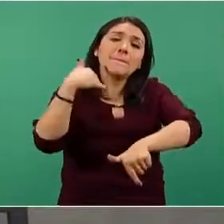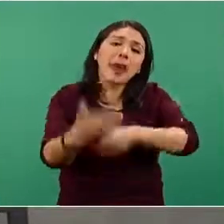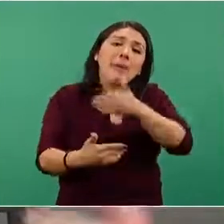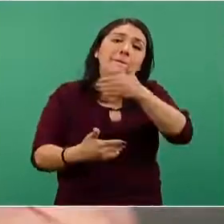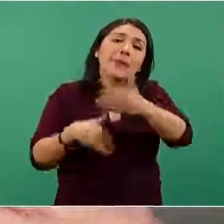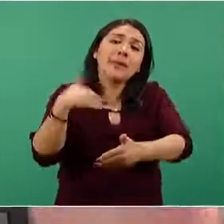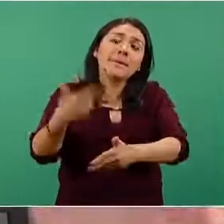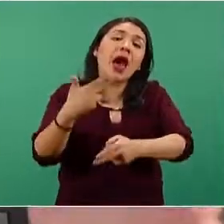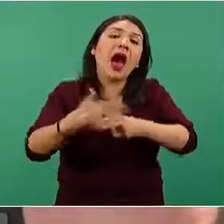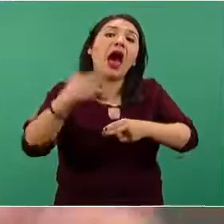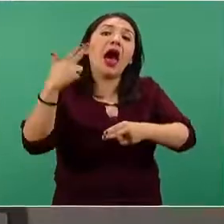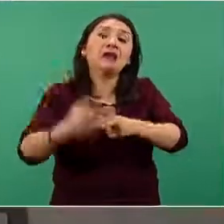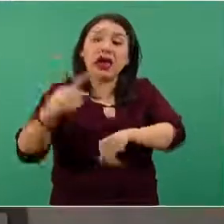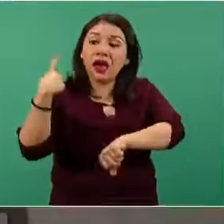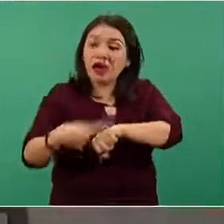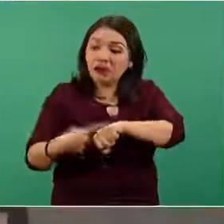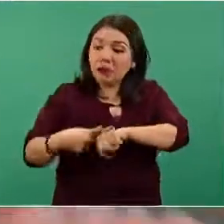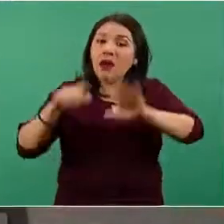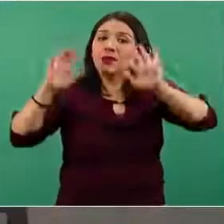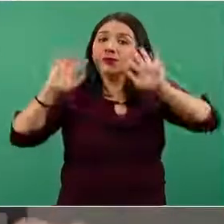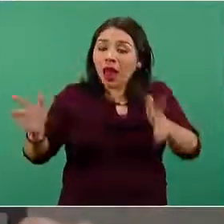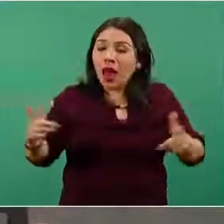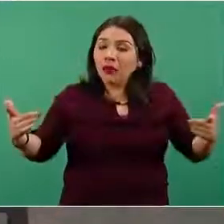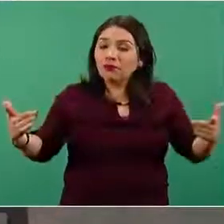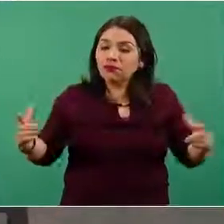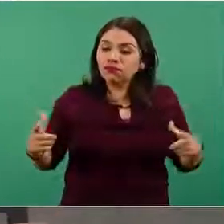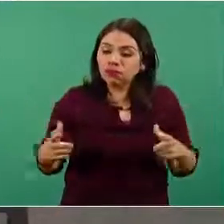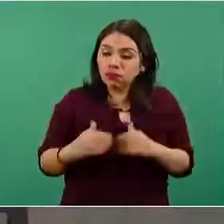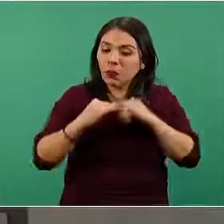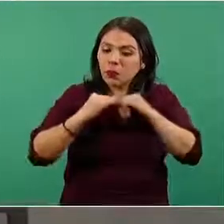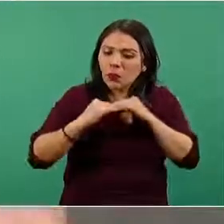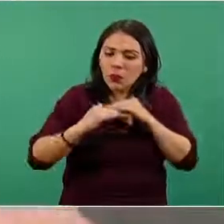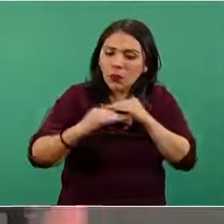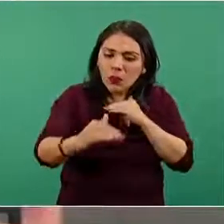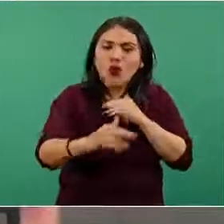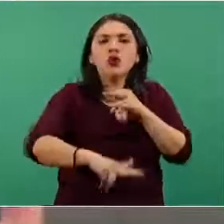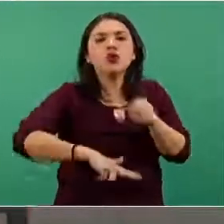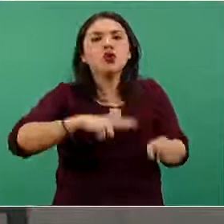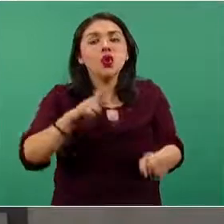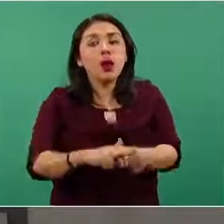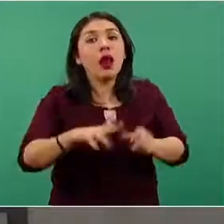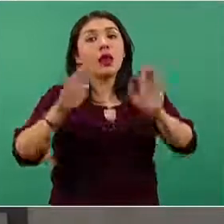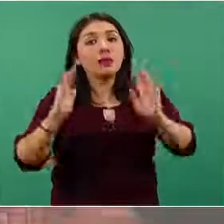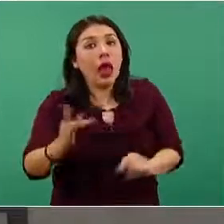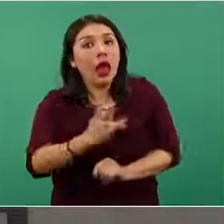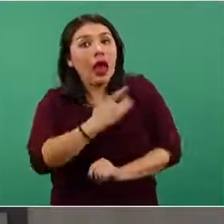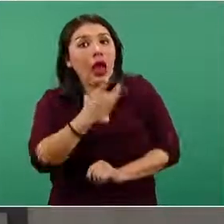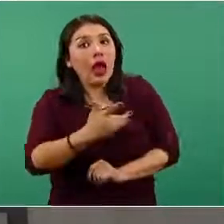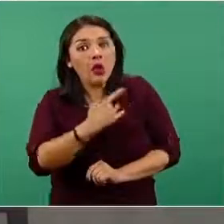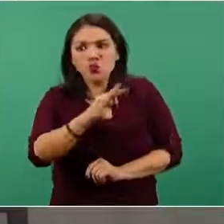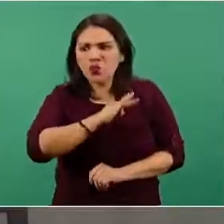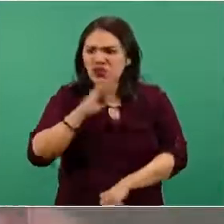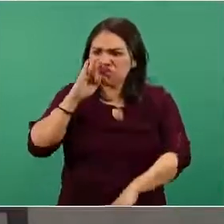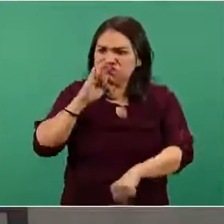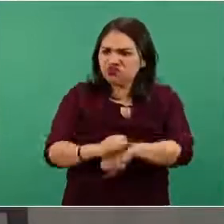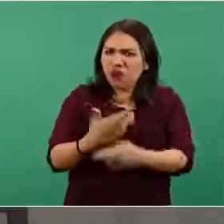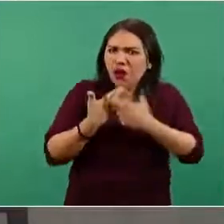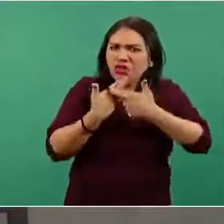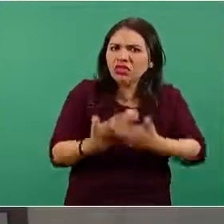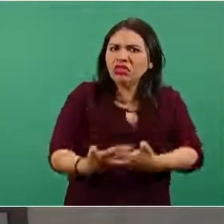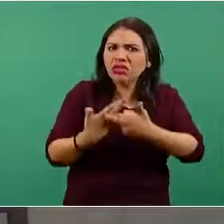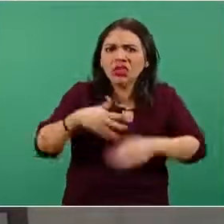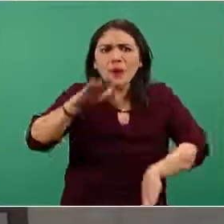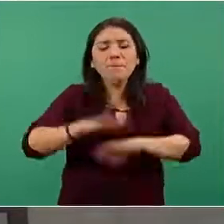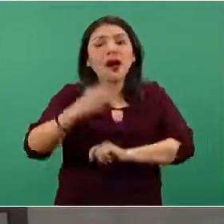hasta que la epidemia ya se mantenga completamente estable y hasta que tengamos un nivel de protección superior